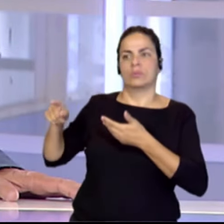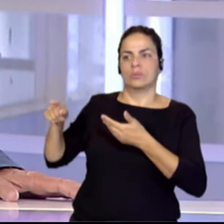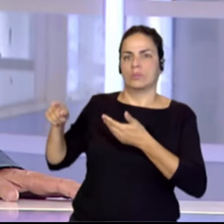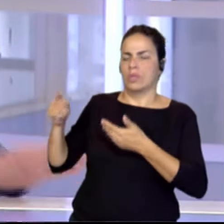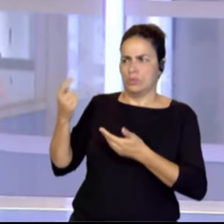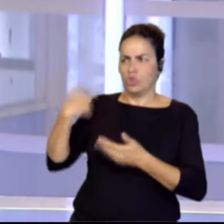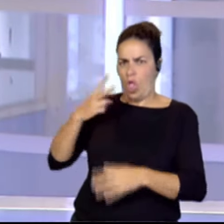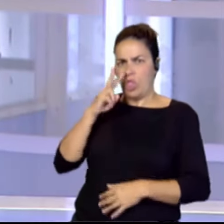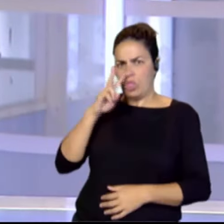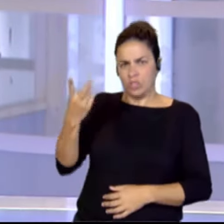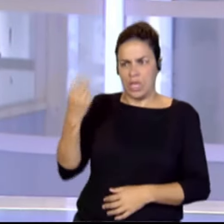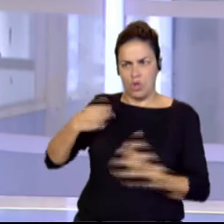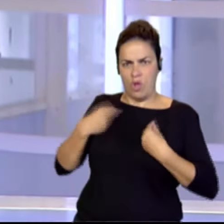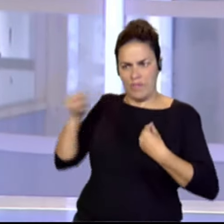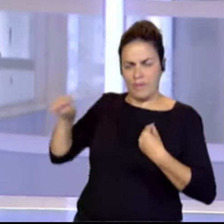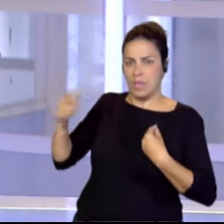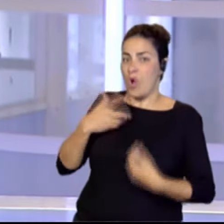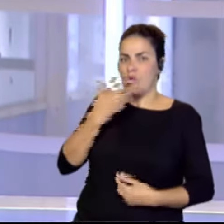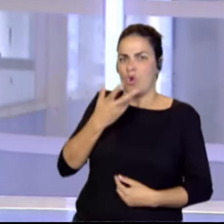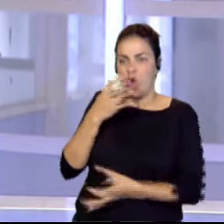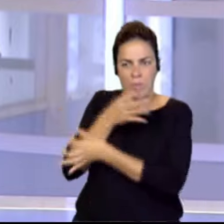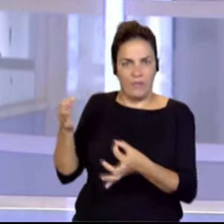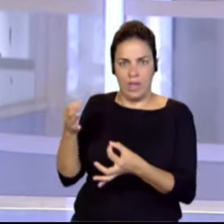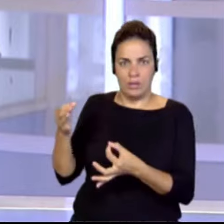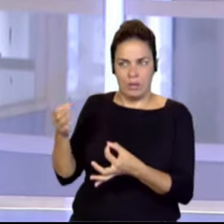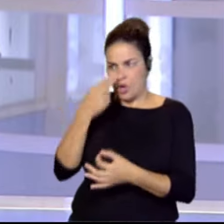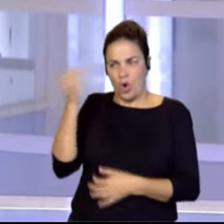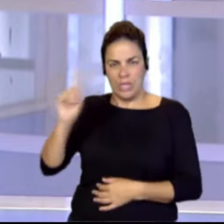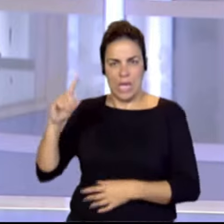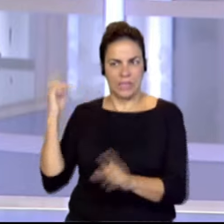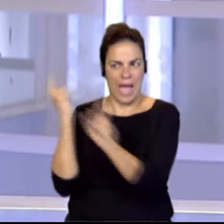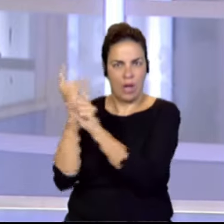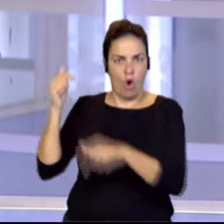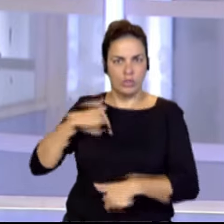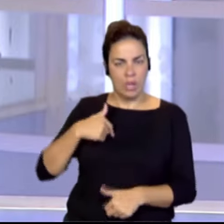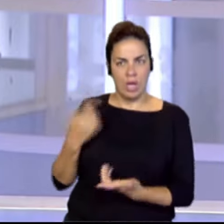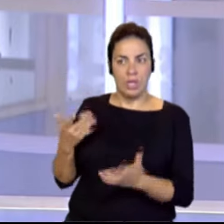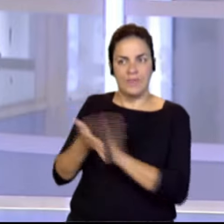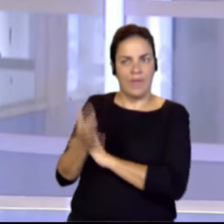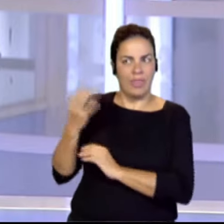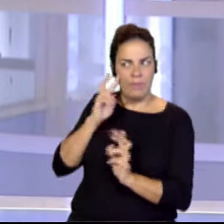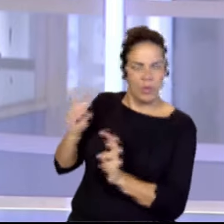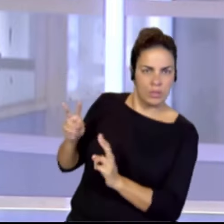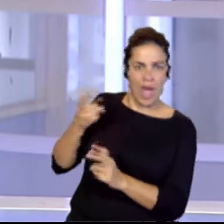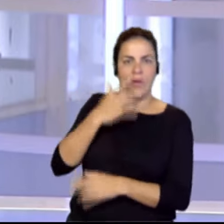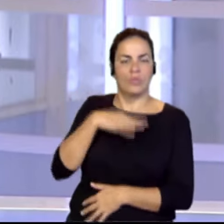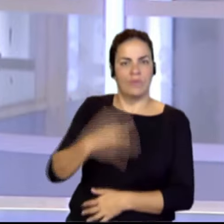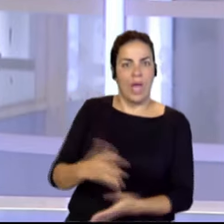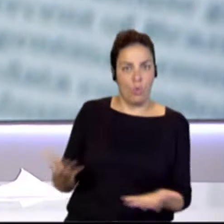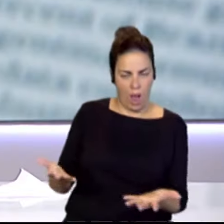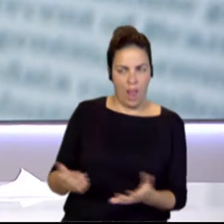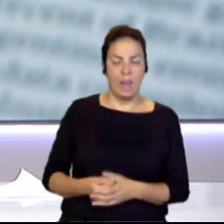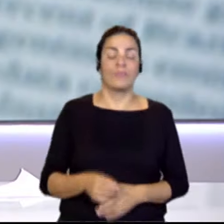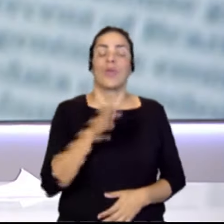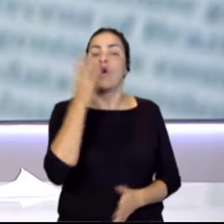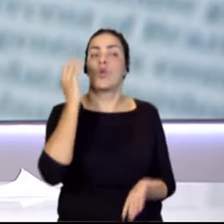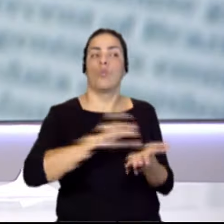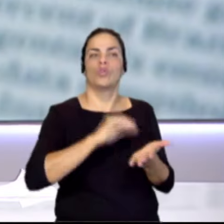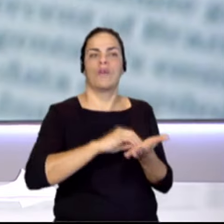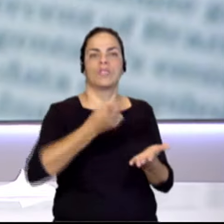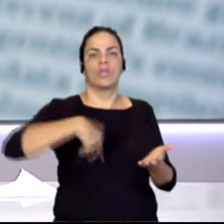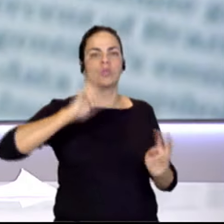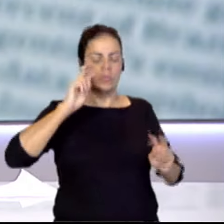Marruecos no nos interesa Y esto es un peligro tenemos que mirar hacia ahí y ver cuáles son las posibilidades porque muchas veces en la mayoría de los casos Juan Carlos lo que hacemos Es mirarnos